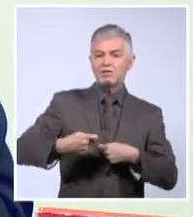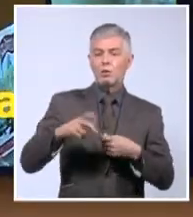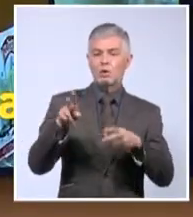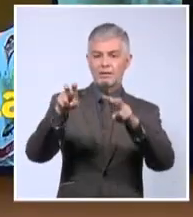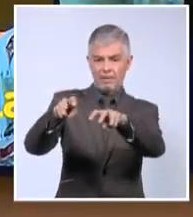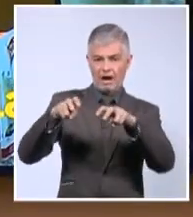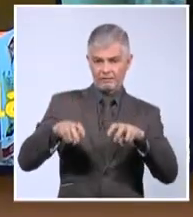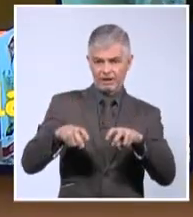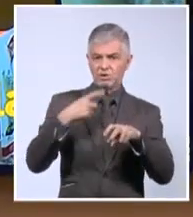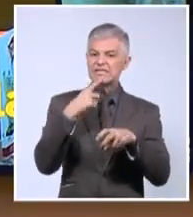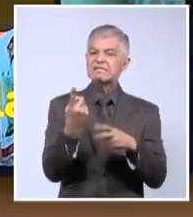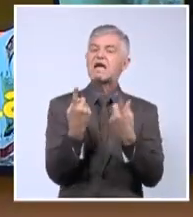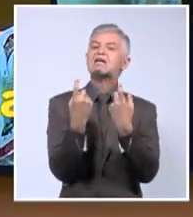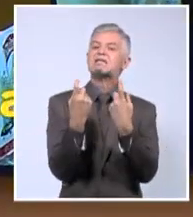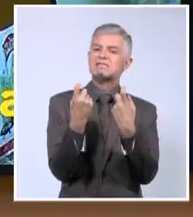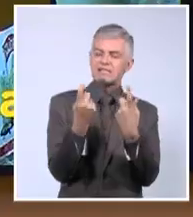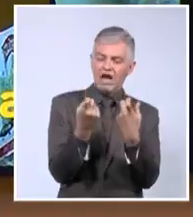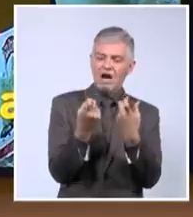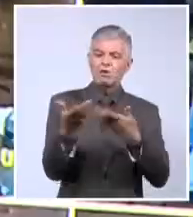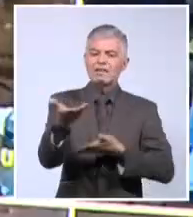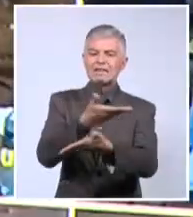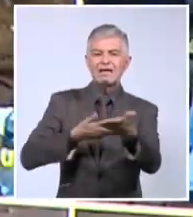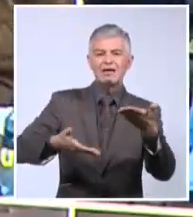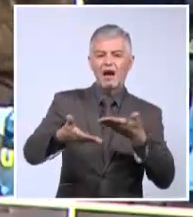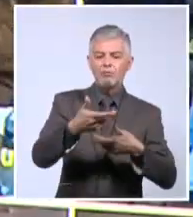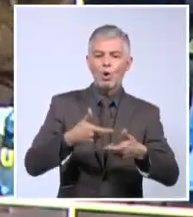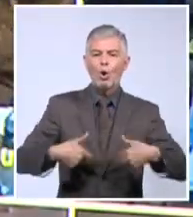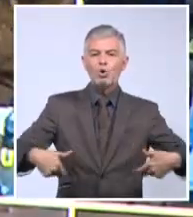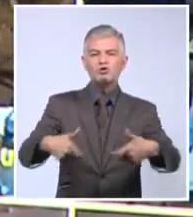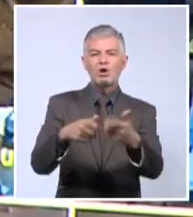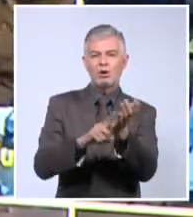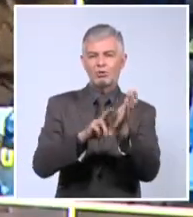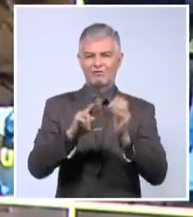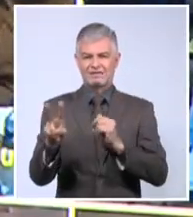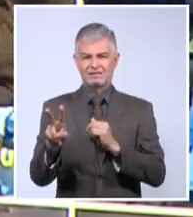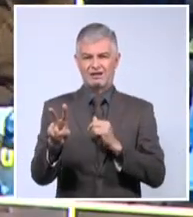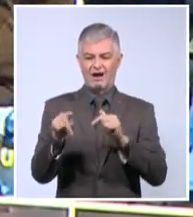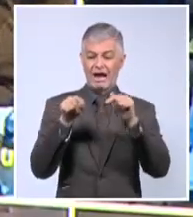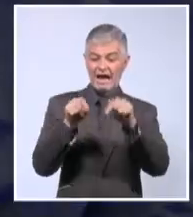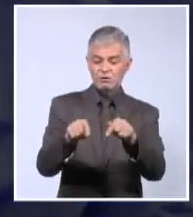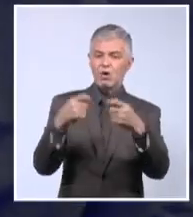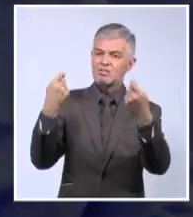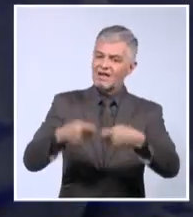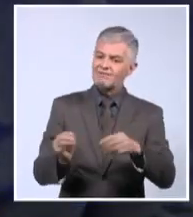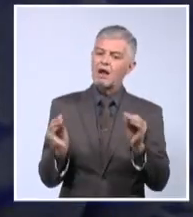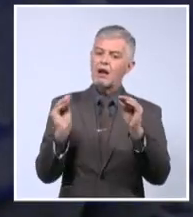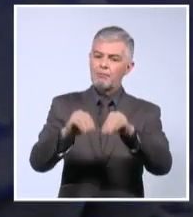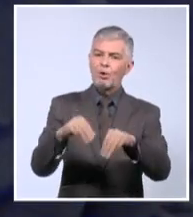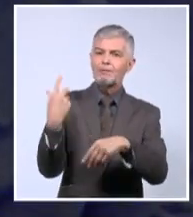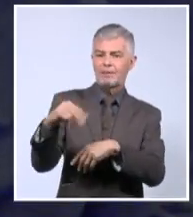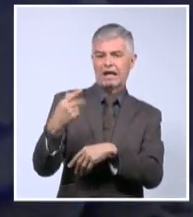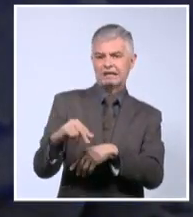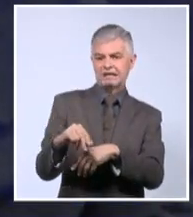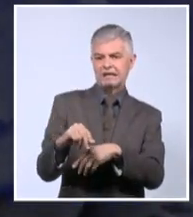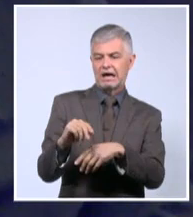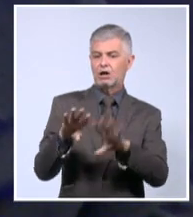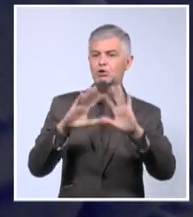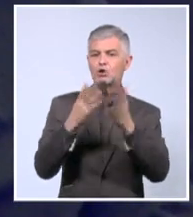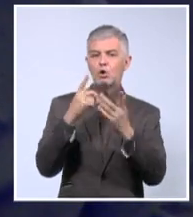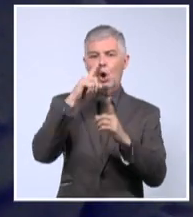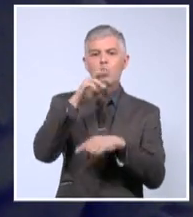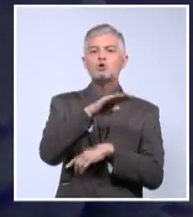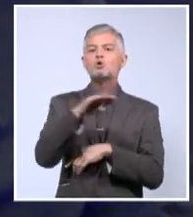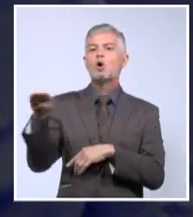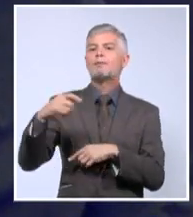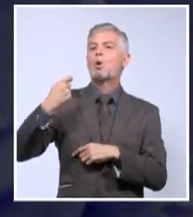necesidad del intercambio con los consejos provinciales, al ser estos los que deberán implementar directamente lo que las normas jurídicas